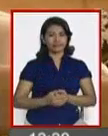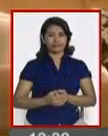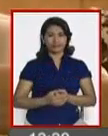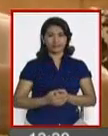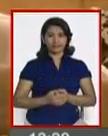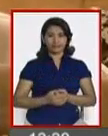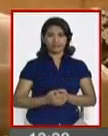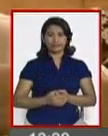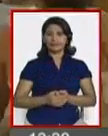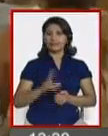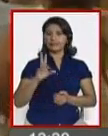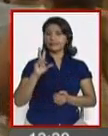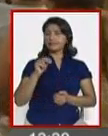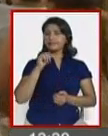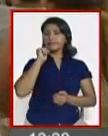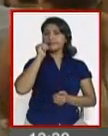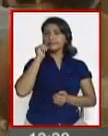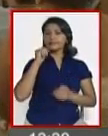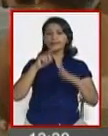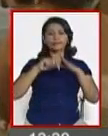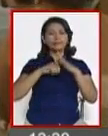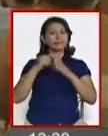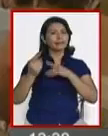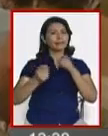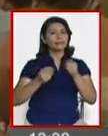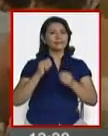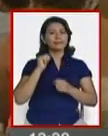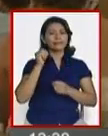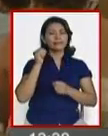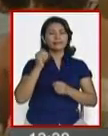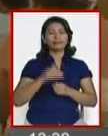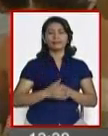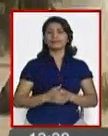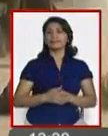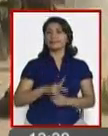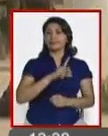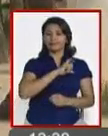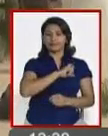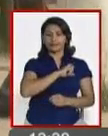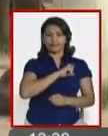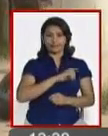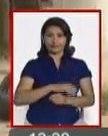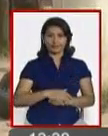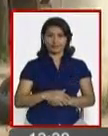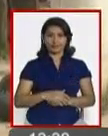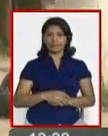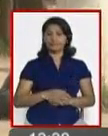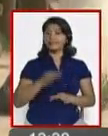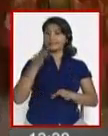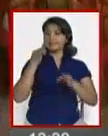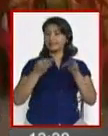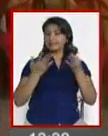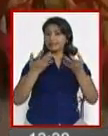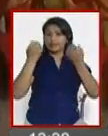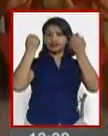como no es todos los días. Pues. Se darán inicio a los controles constantes por parte de los efectivos policiales y en caso